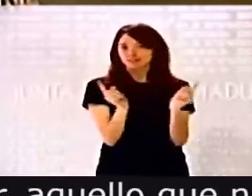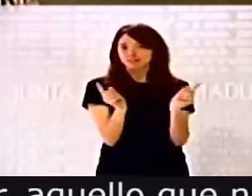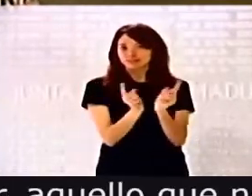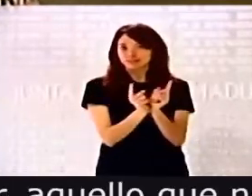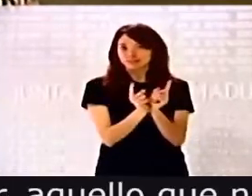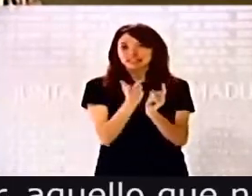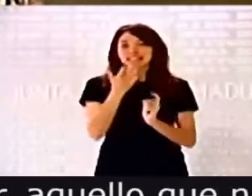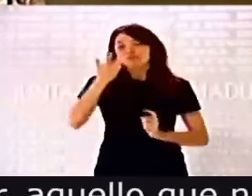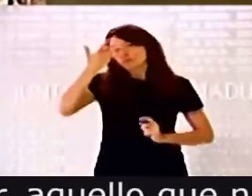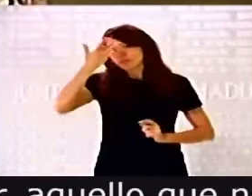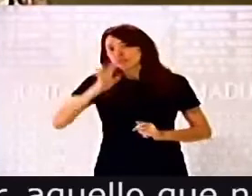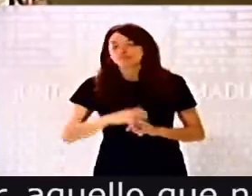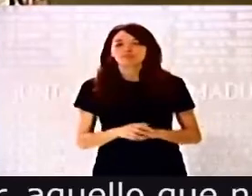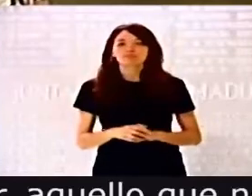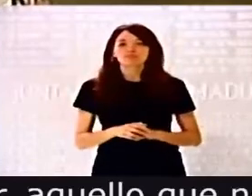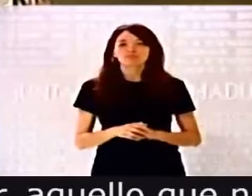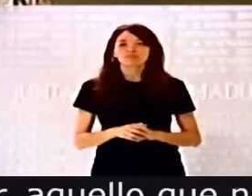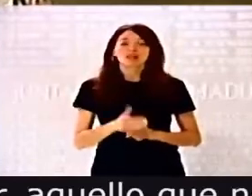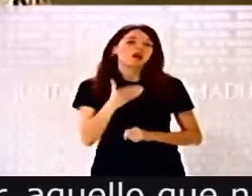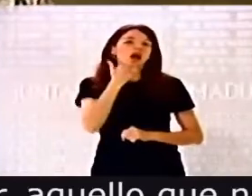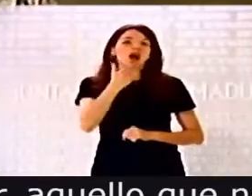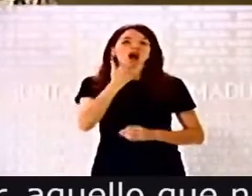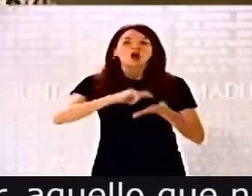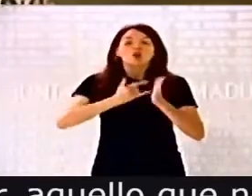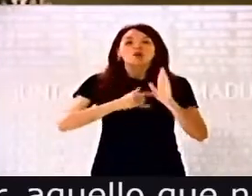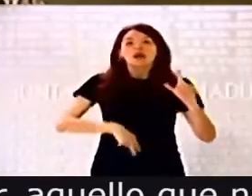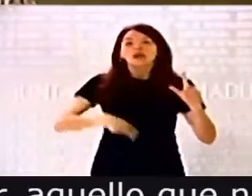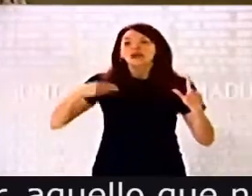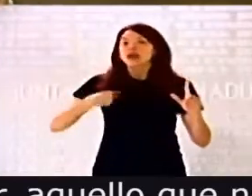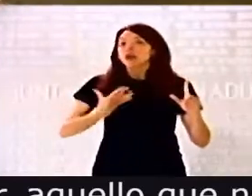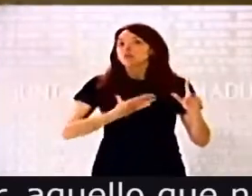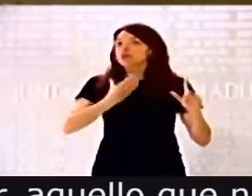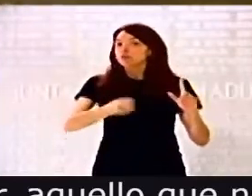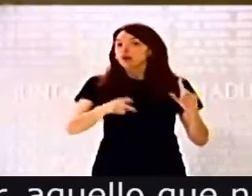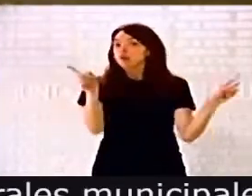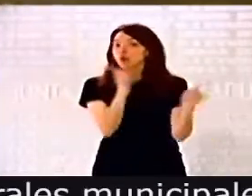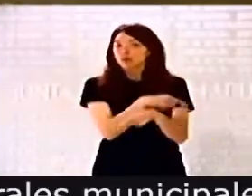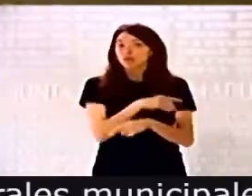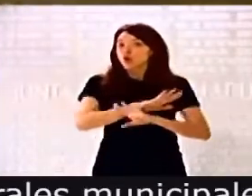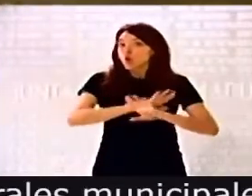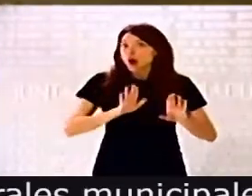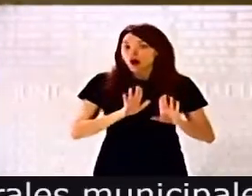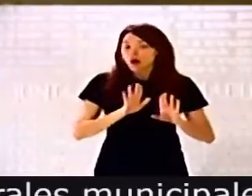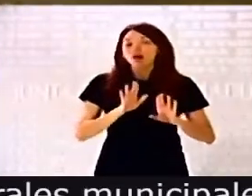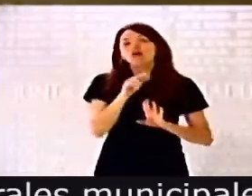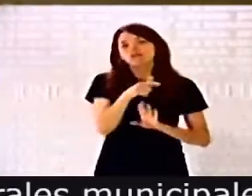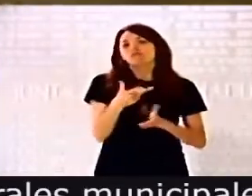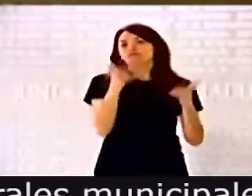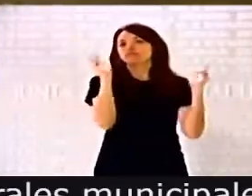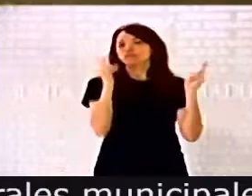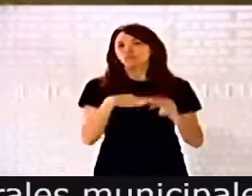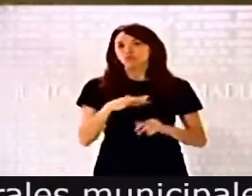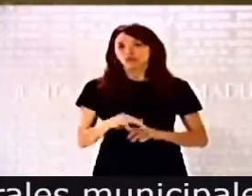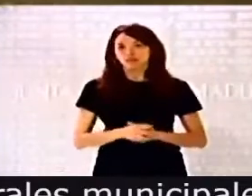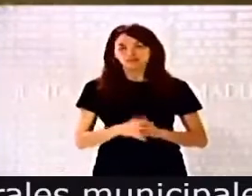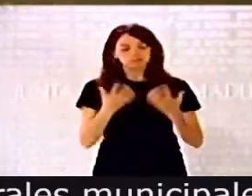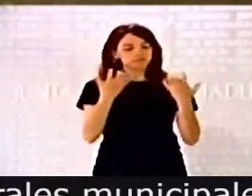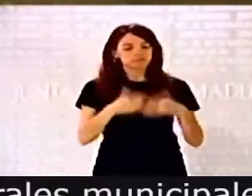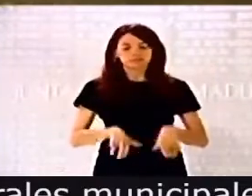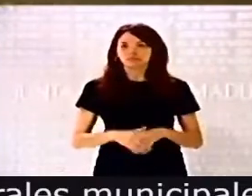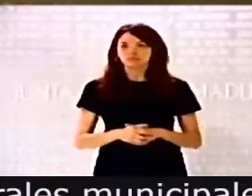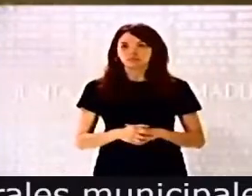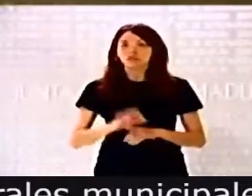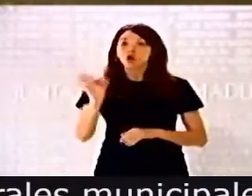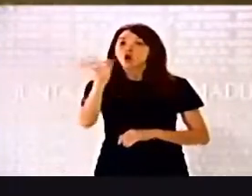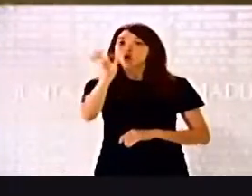expresamente prohibido en los planes generales municipales será autorizable. Se instituye también la licencia